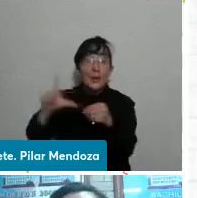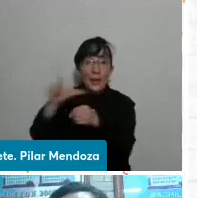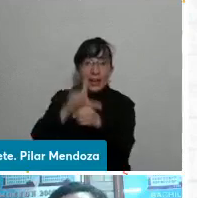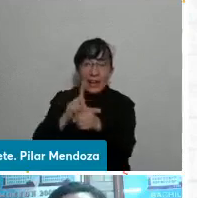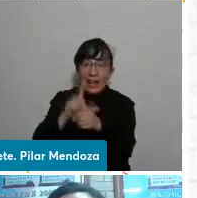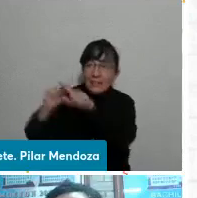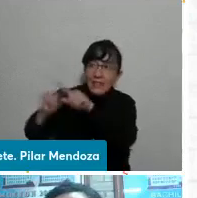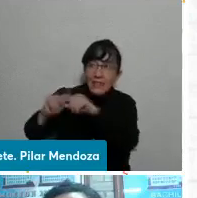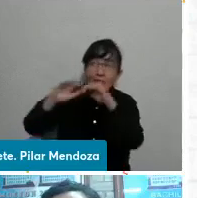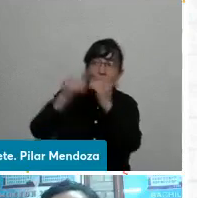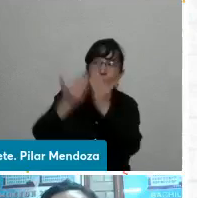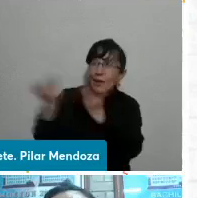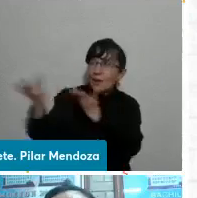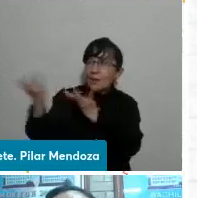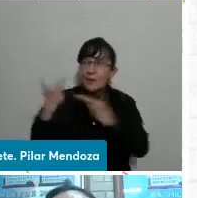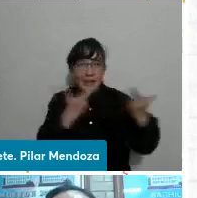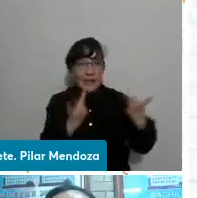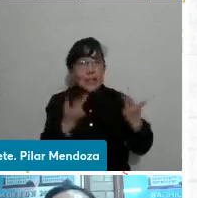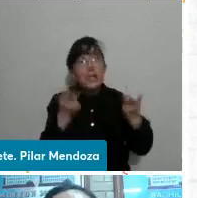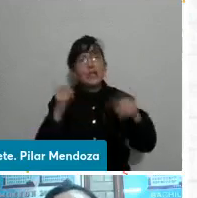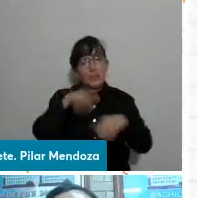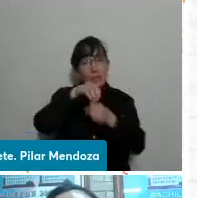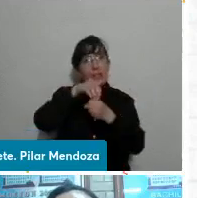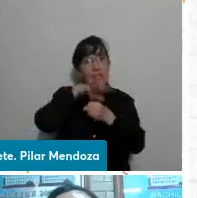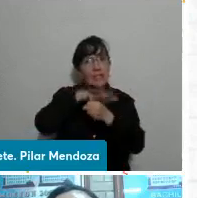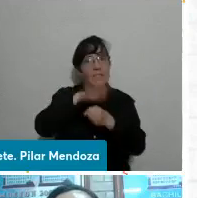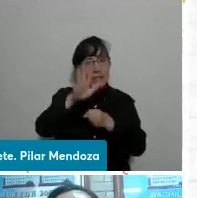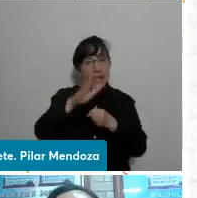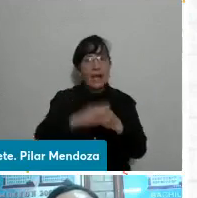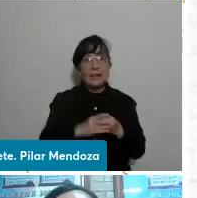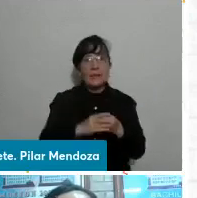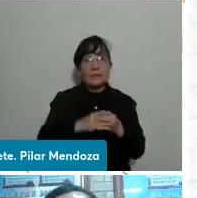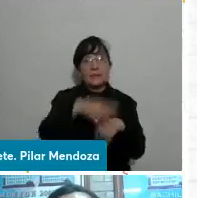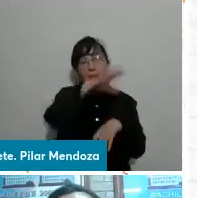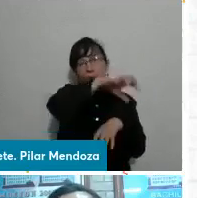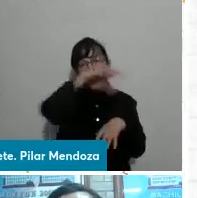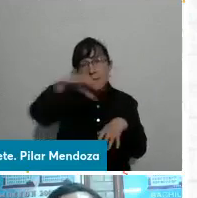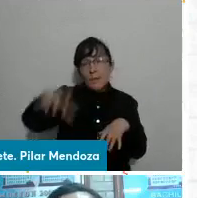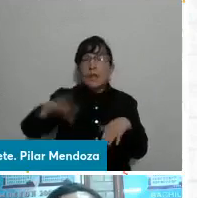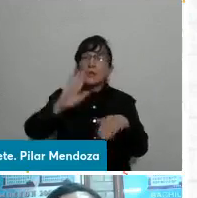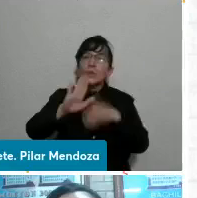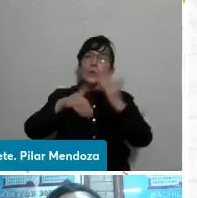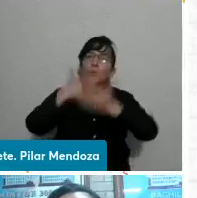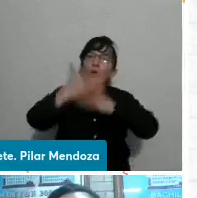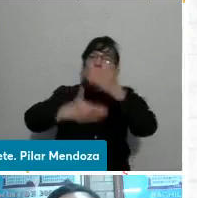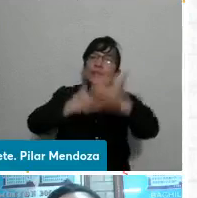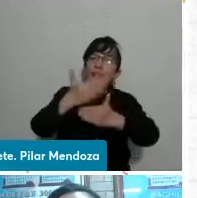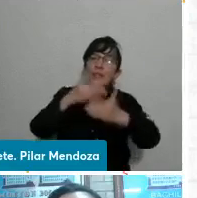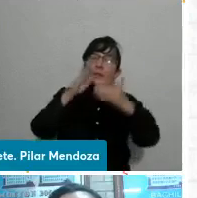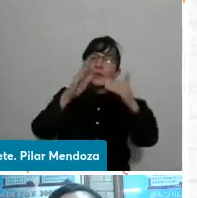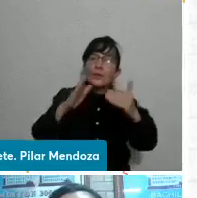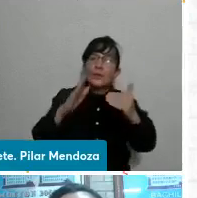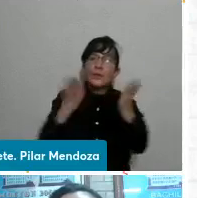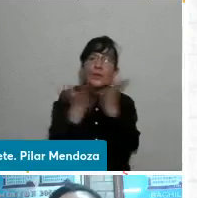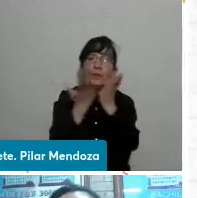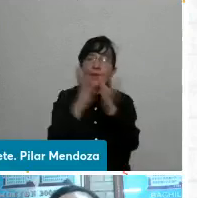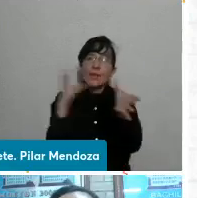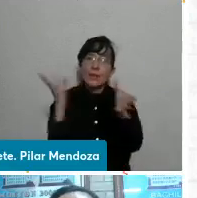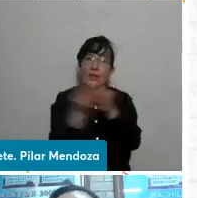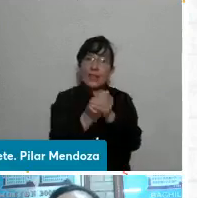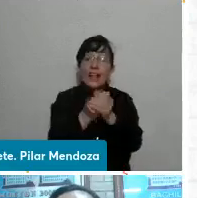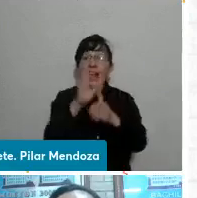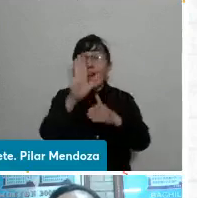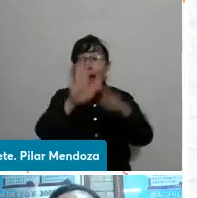y también, ¿por qué no?, distrital, frente a los procesos de educación inclusiva. Digamos que los foros a